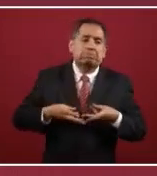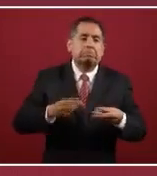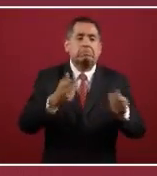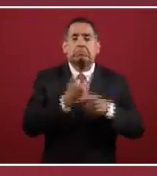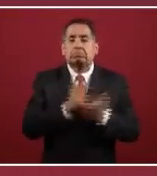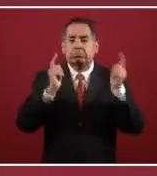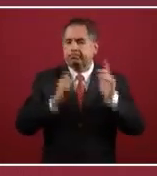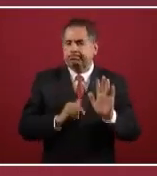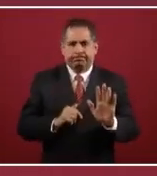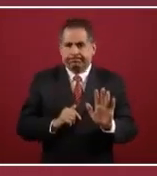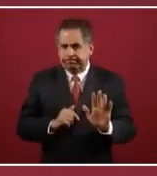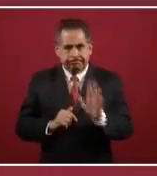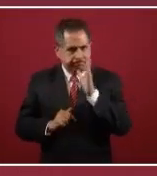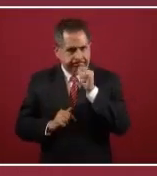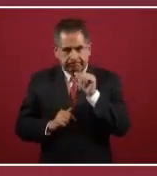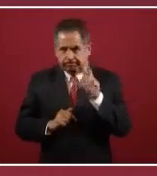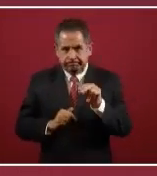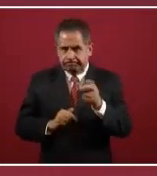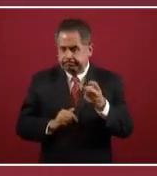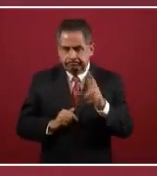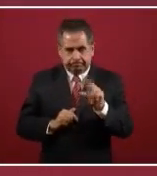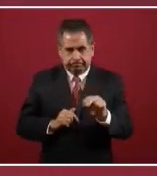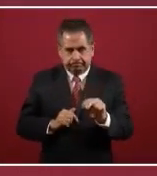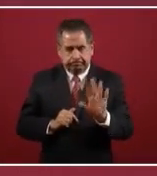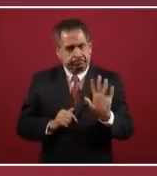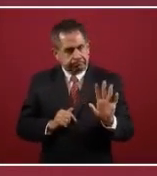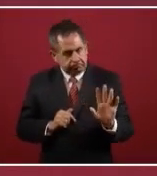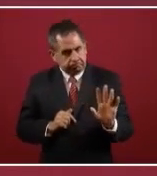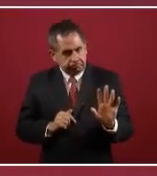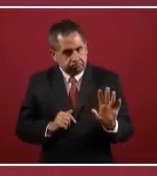utilizarse para